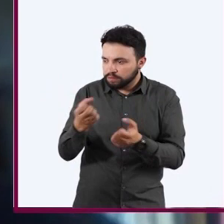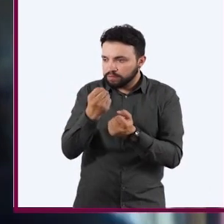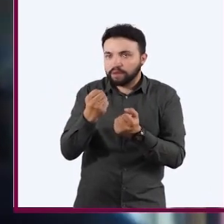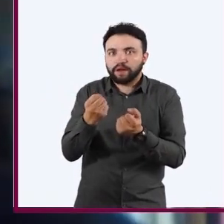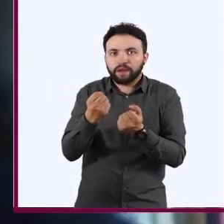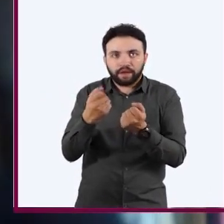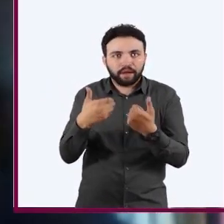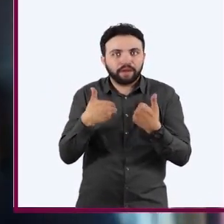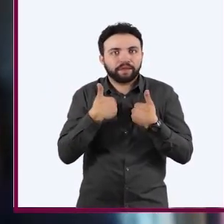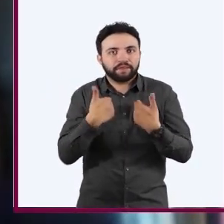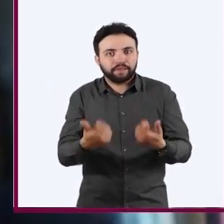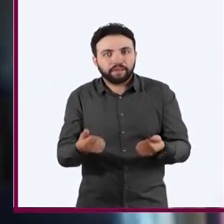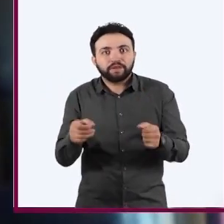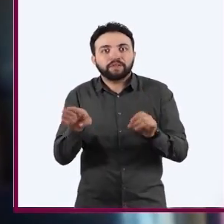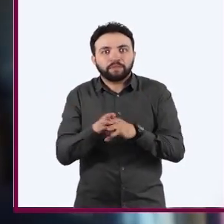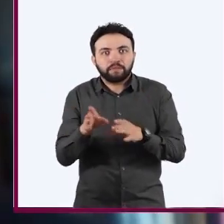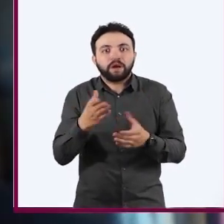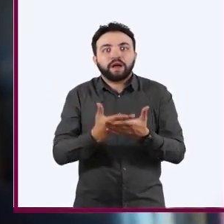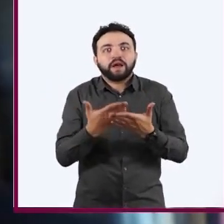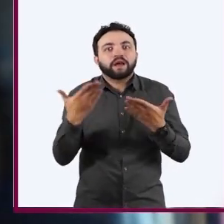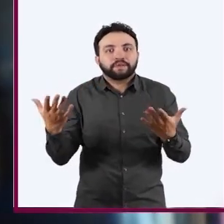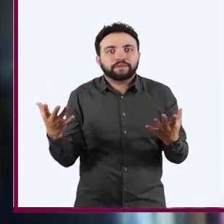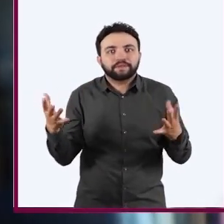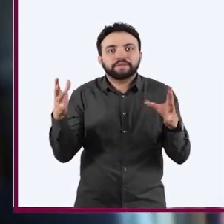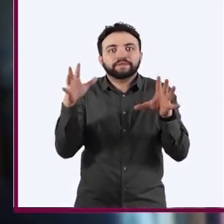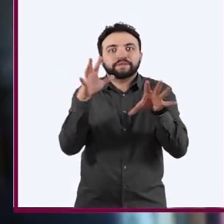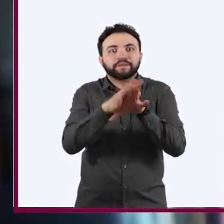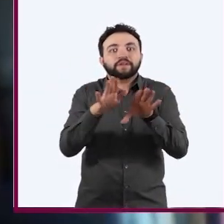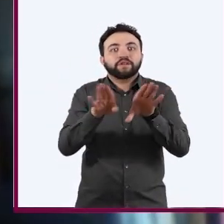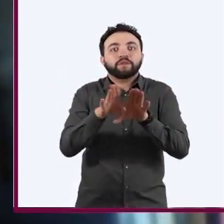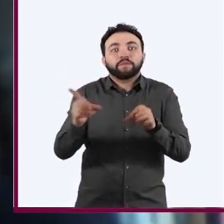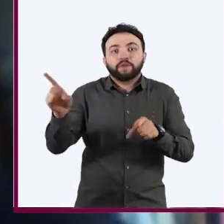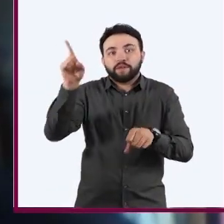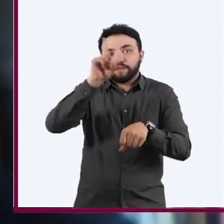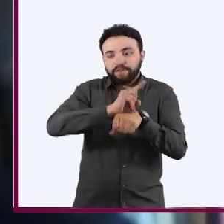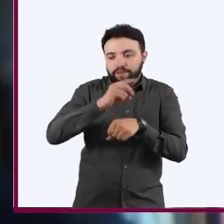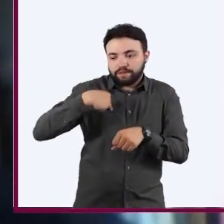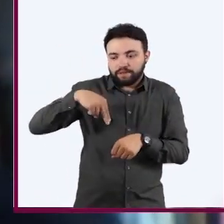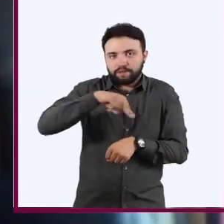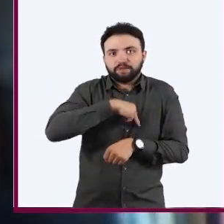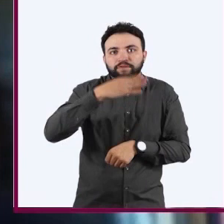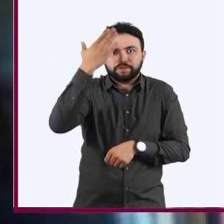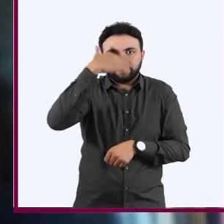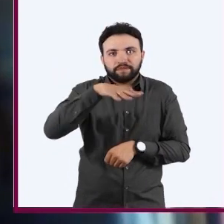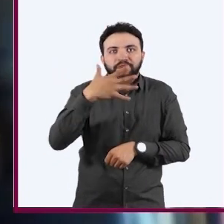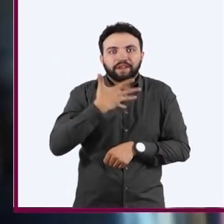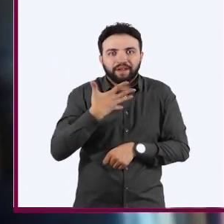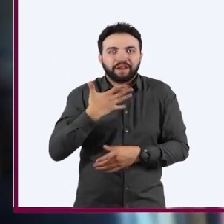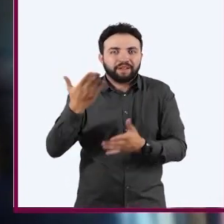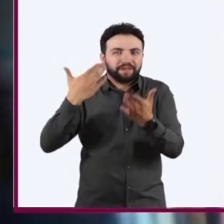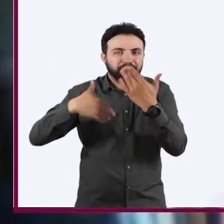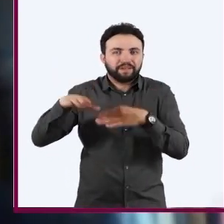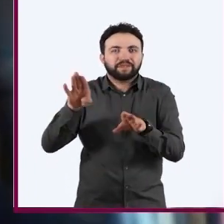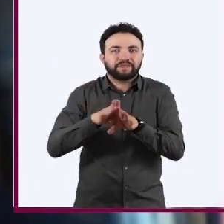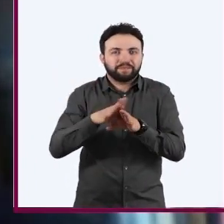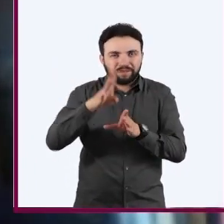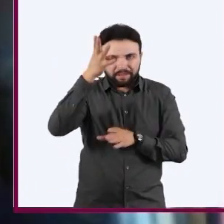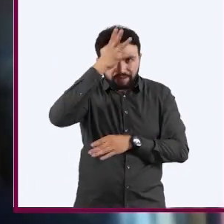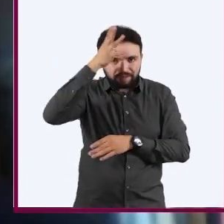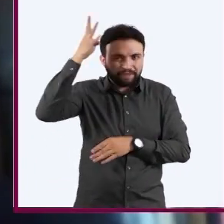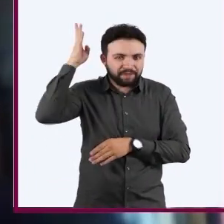glifos calendáricos, procedimos a agruparlos de acuerdo con los días que nosotros sabíamos que existían en el